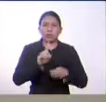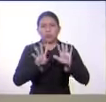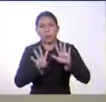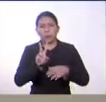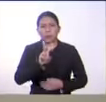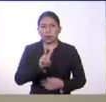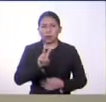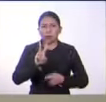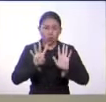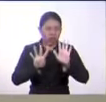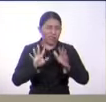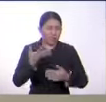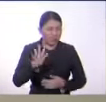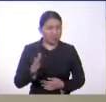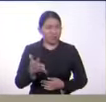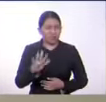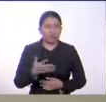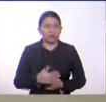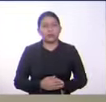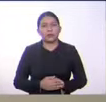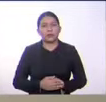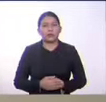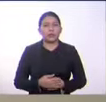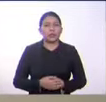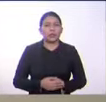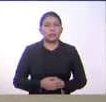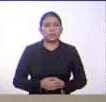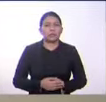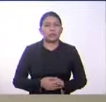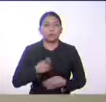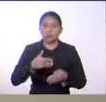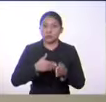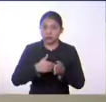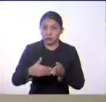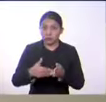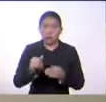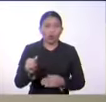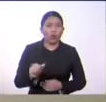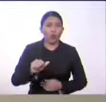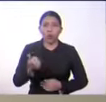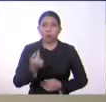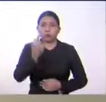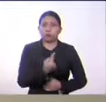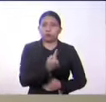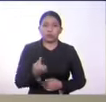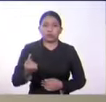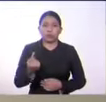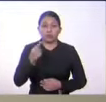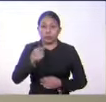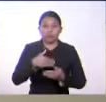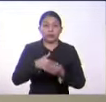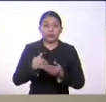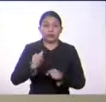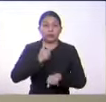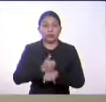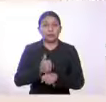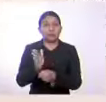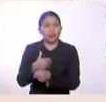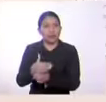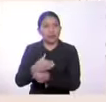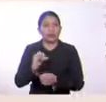1929, por ahí, en la década de los 20, y aparecen otros movimientos que más adelante va a ser el Partido Comunista o el